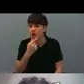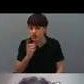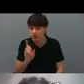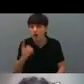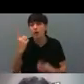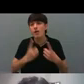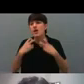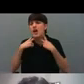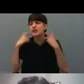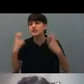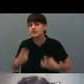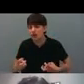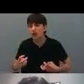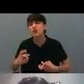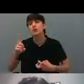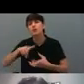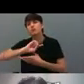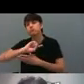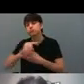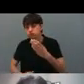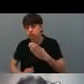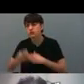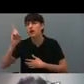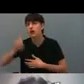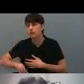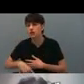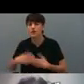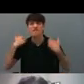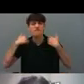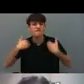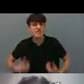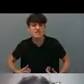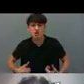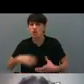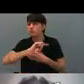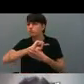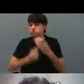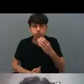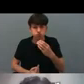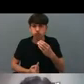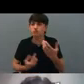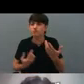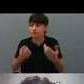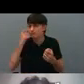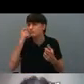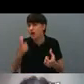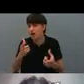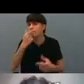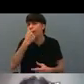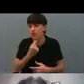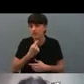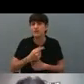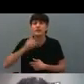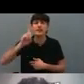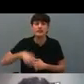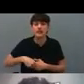y a veces agotadoras. Agotamiento físico, que es el más fácilmente reconocible, y